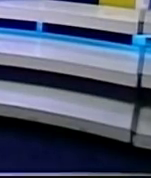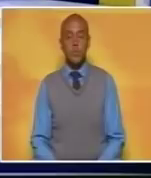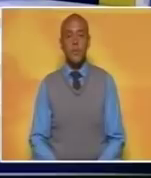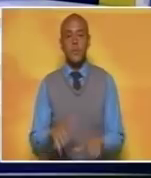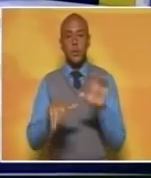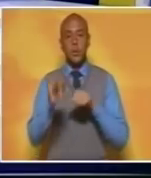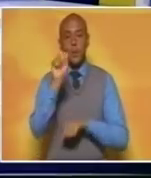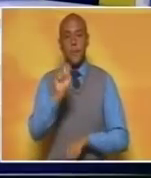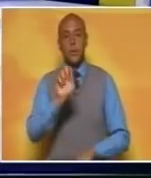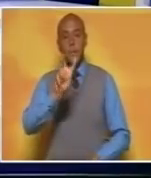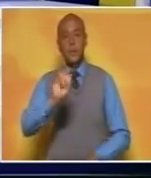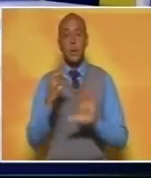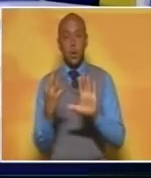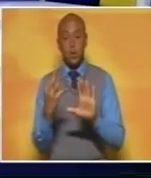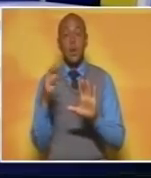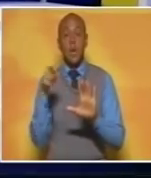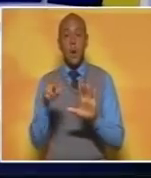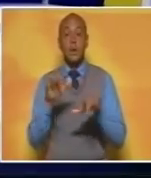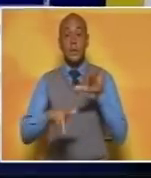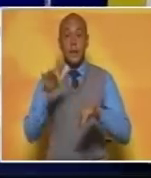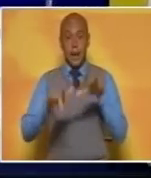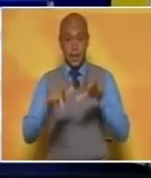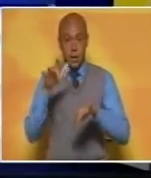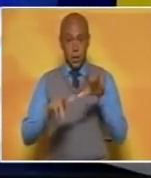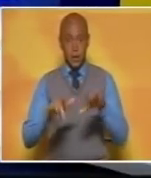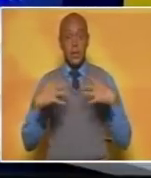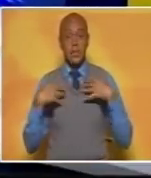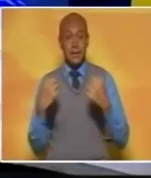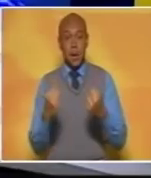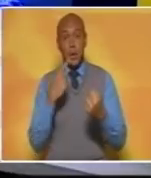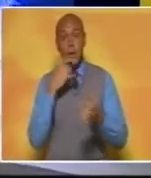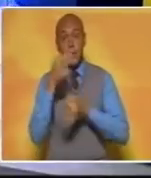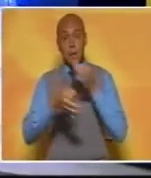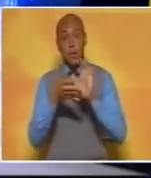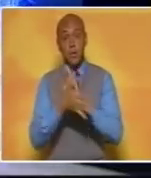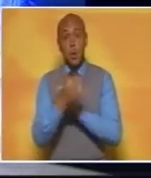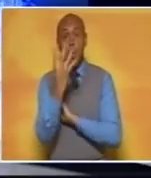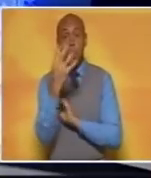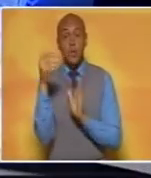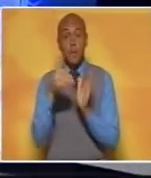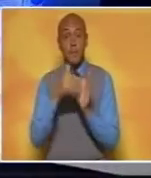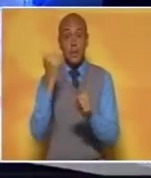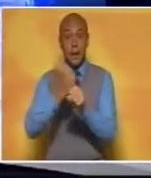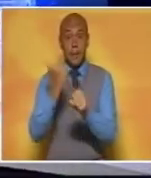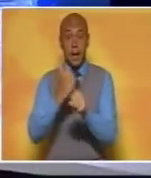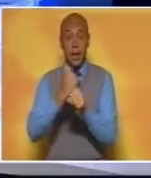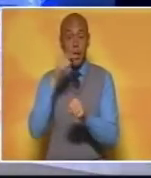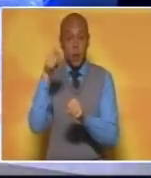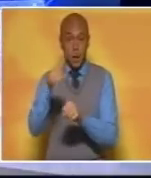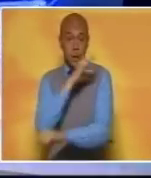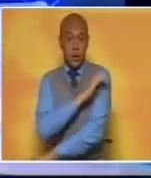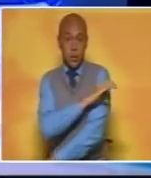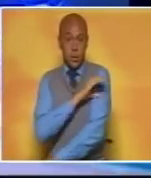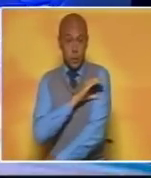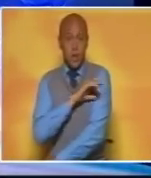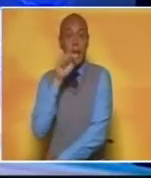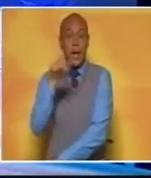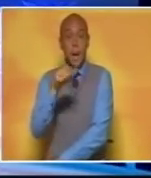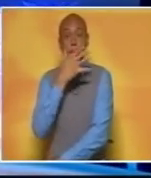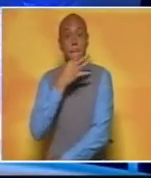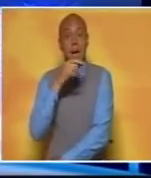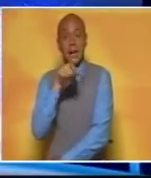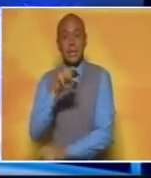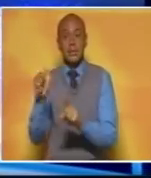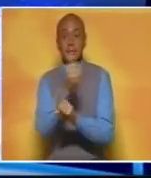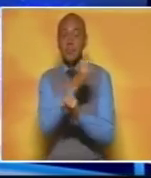Dos y 28 minutos. El secretario ejecutivo de FETRASalud, Pablo Zambrano, denunció que más de 4.000 trabajadores de la maternidad Concepción Palacios se encuentran